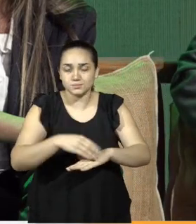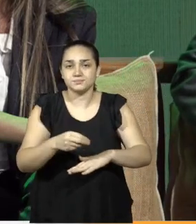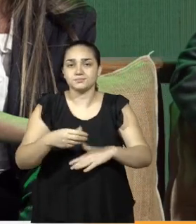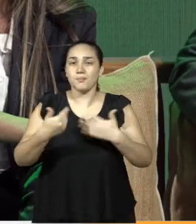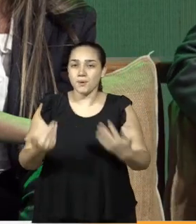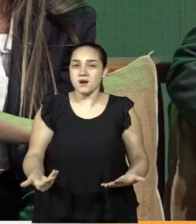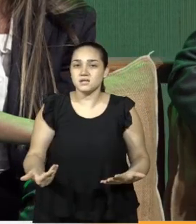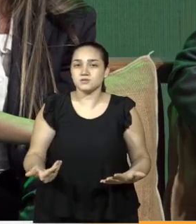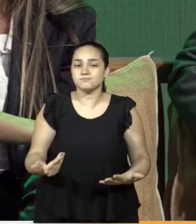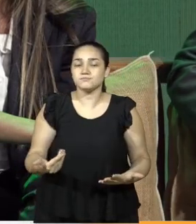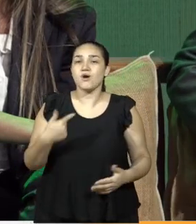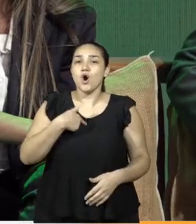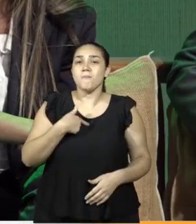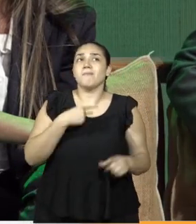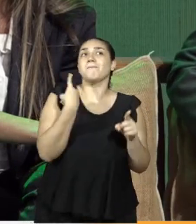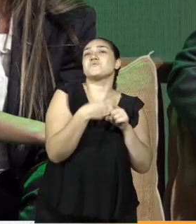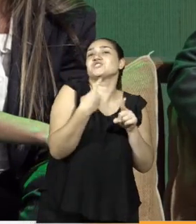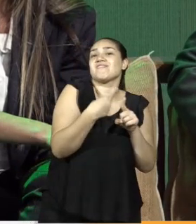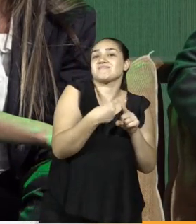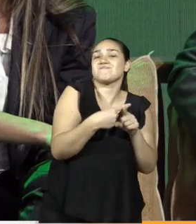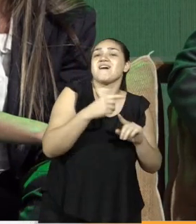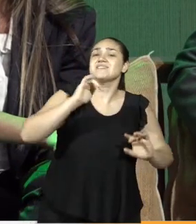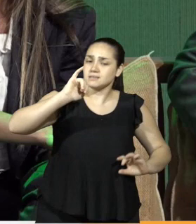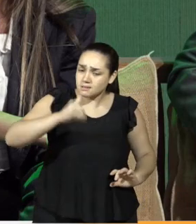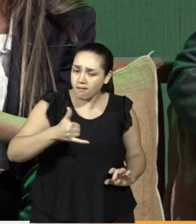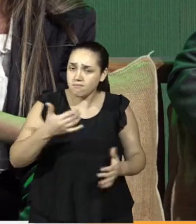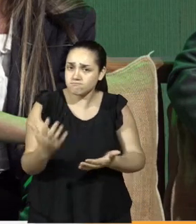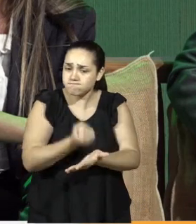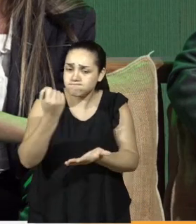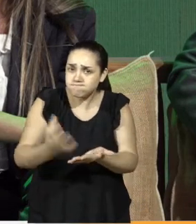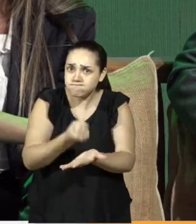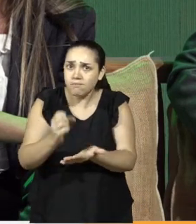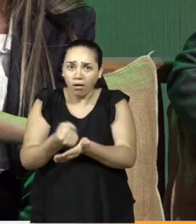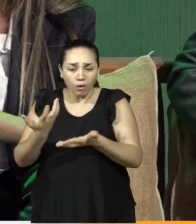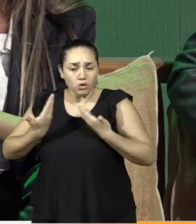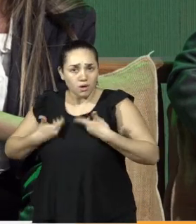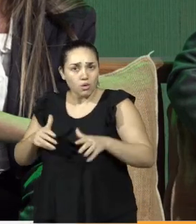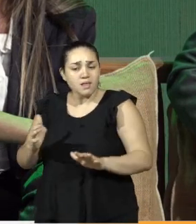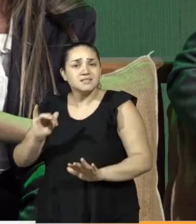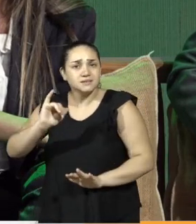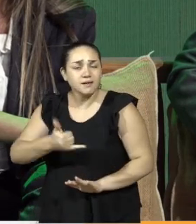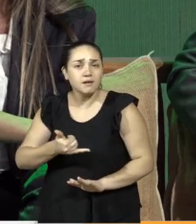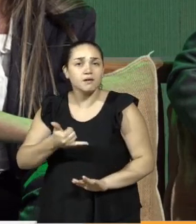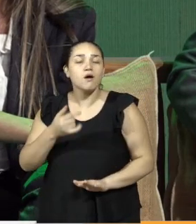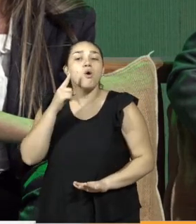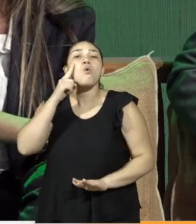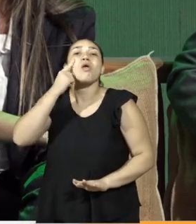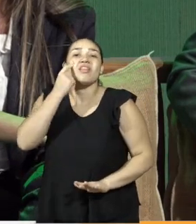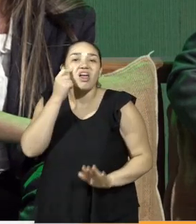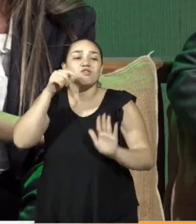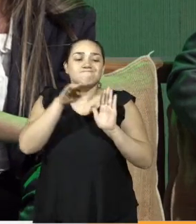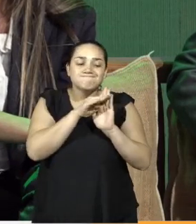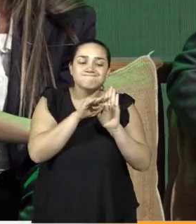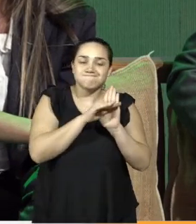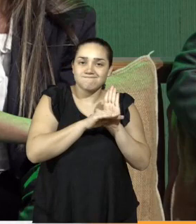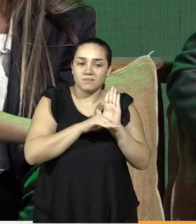Entonces, por eso yo soy positiva y digo, sí, hay que explotar los recursos naturales con todos los cuidados, porque